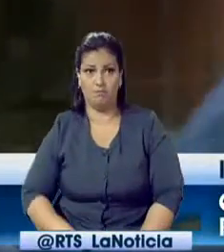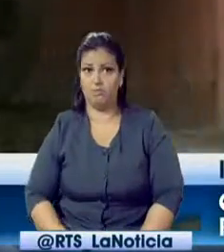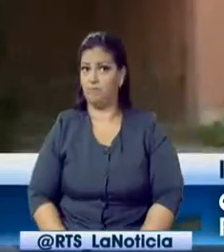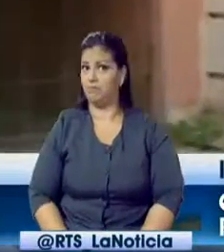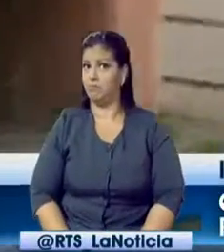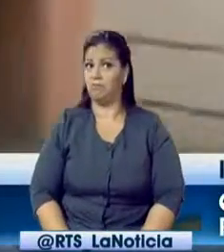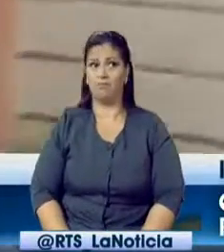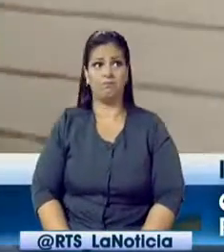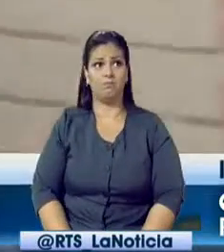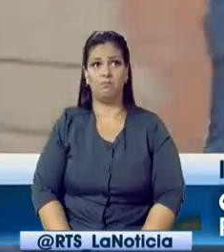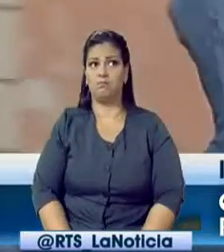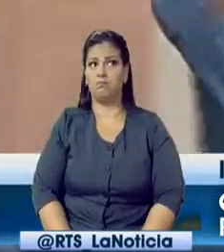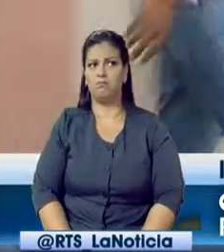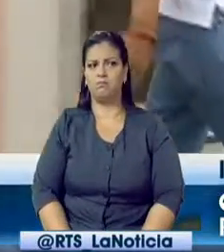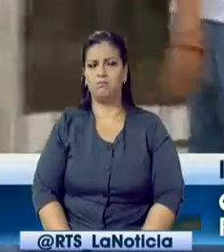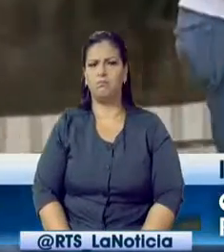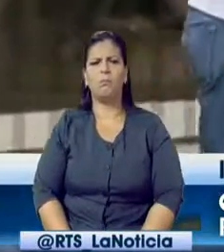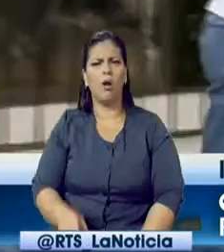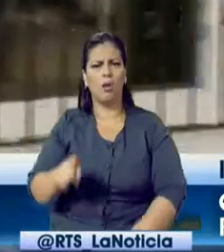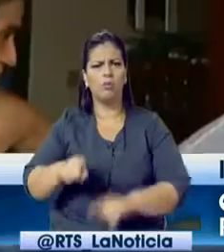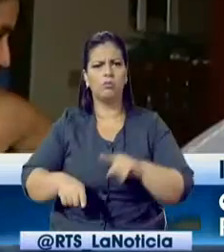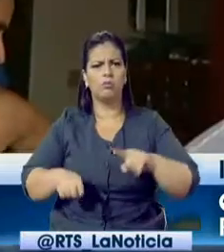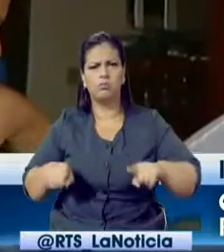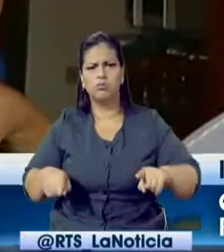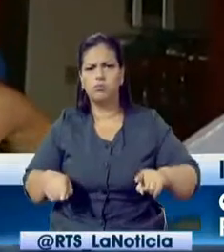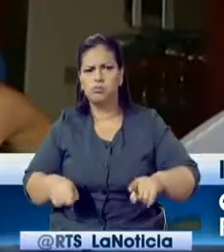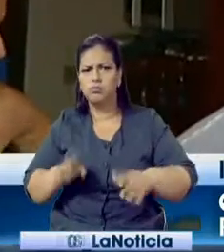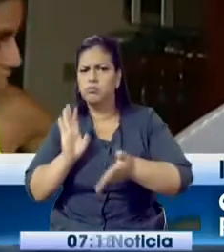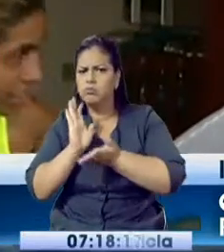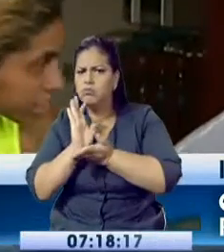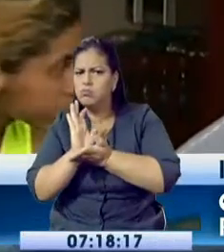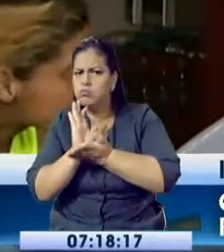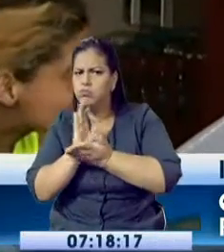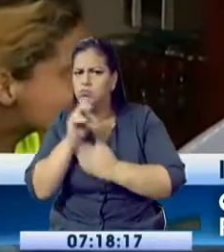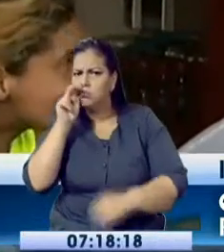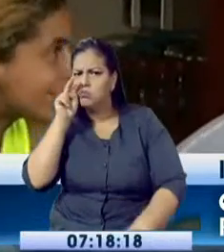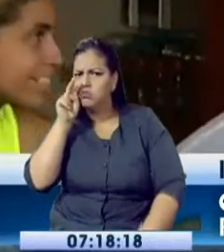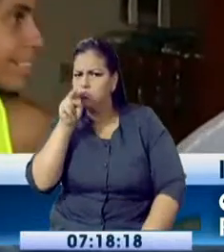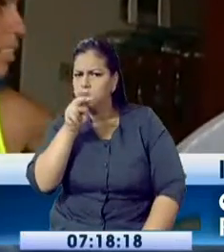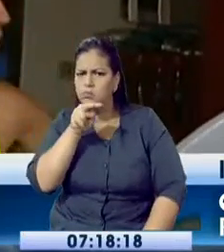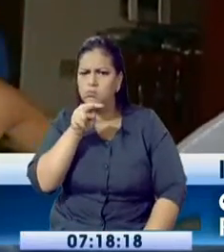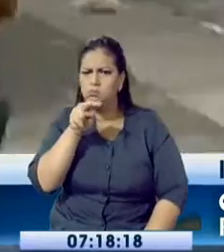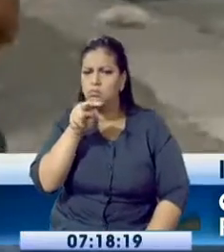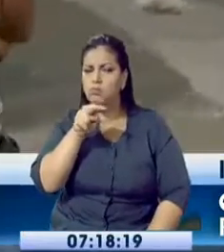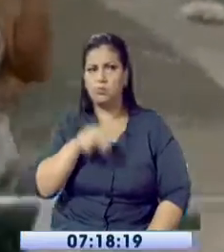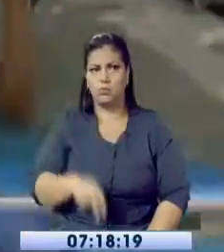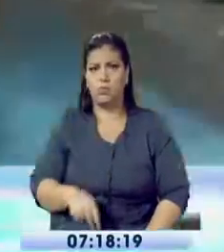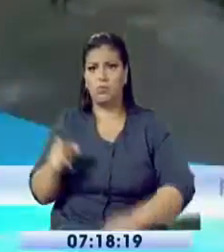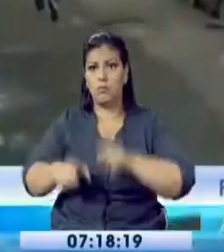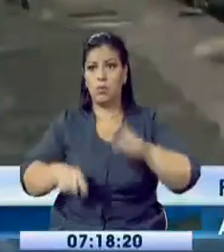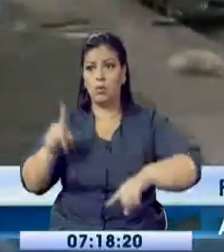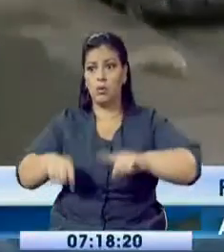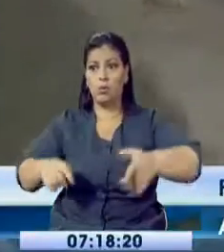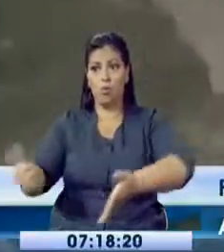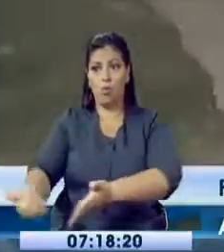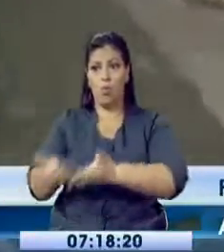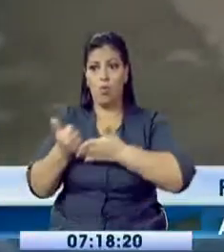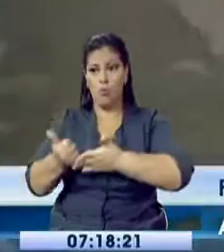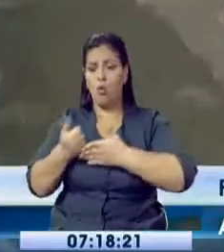se encontrarían testigos claves del hecho. Algunas personas que me están ya ayudando, nos están ayudando a nosotros a tener